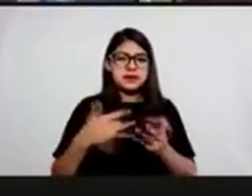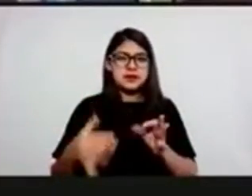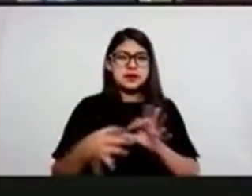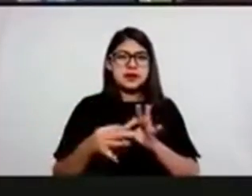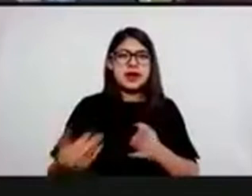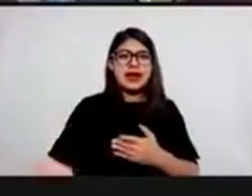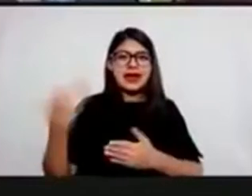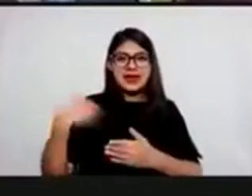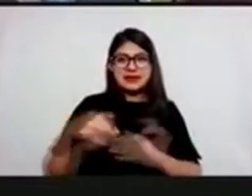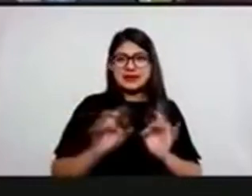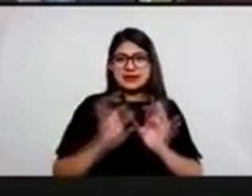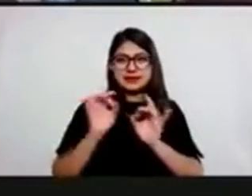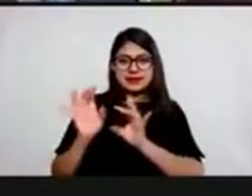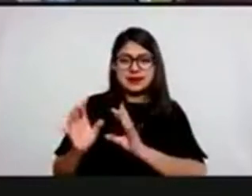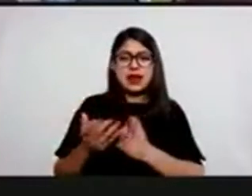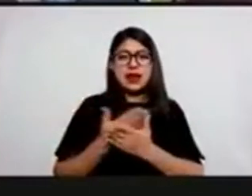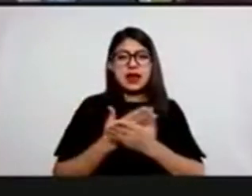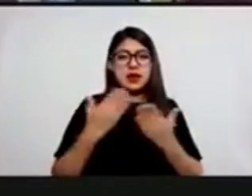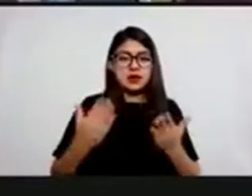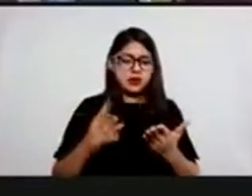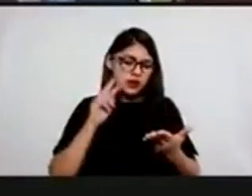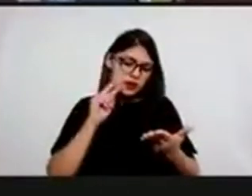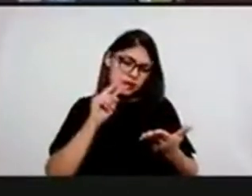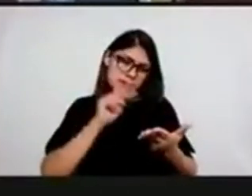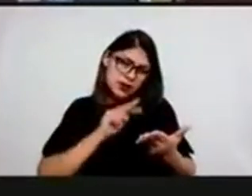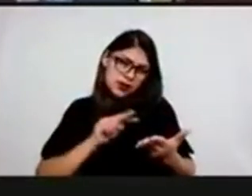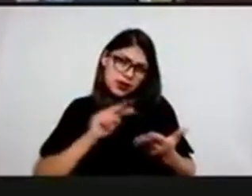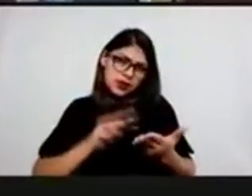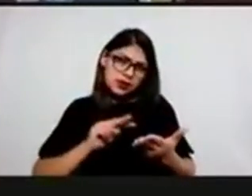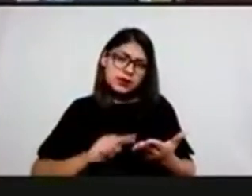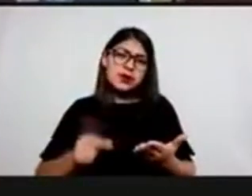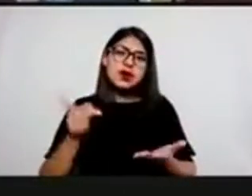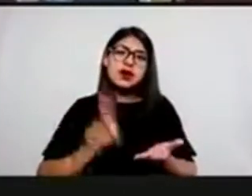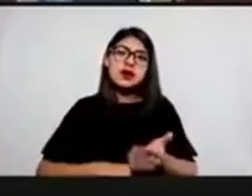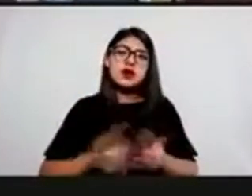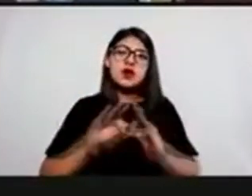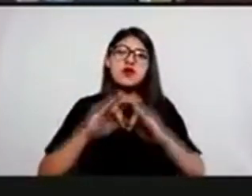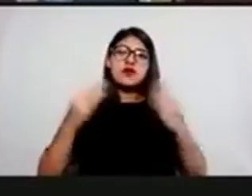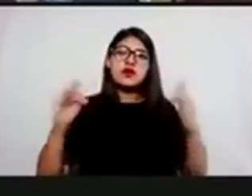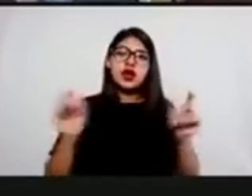al advertir algunas de las frases que